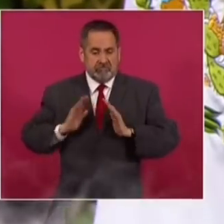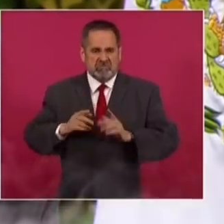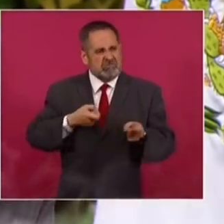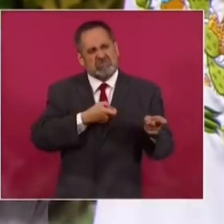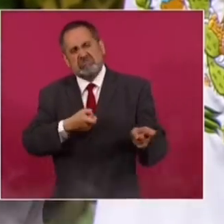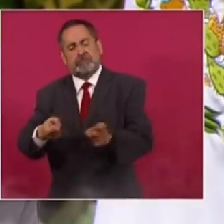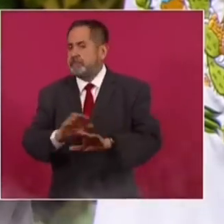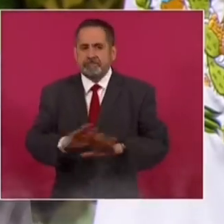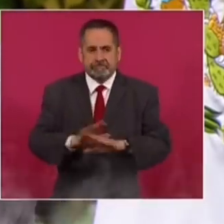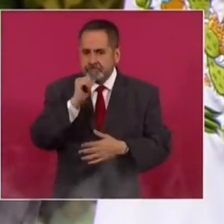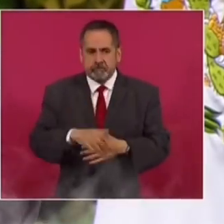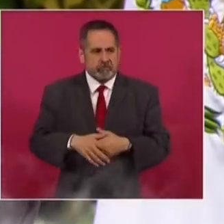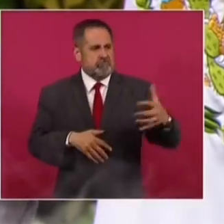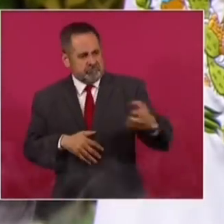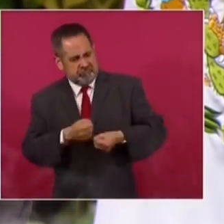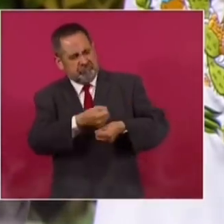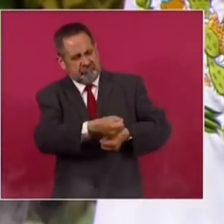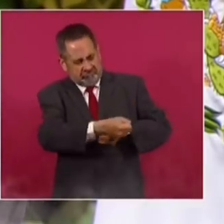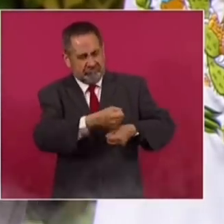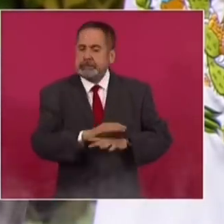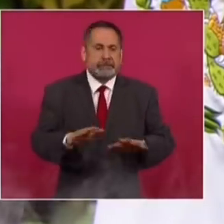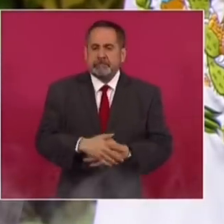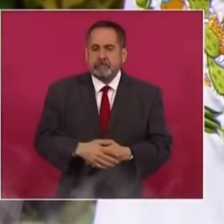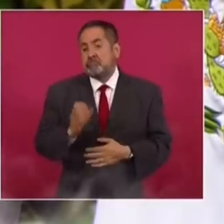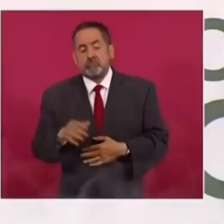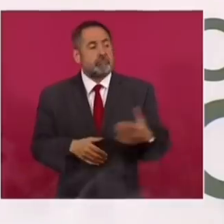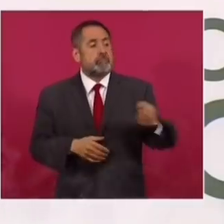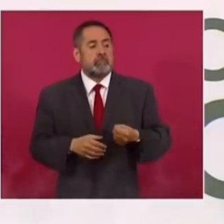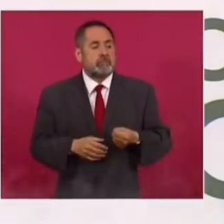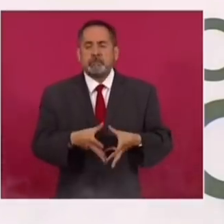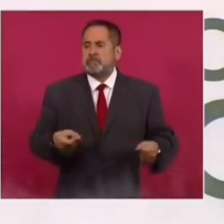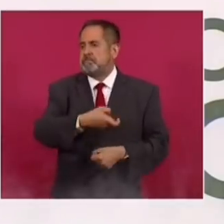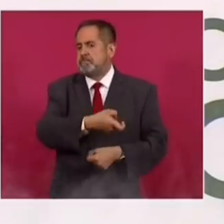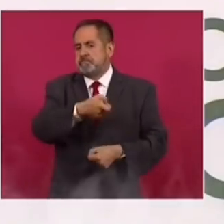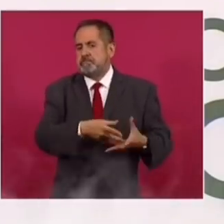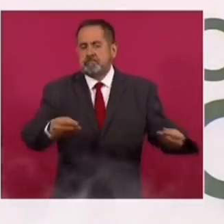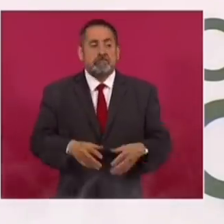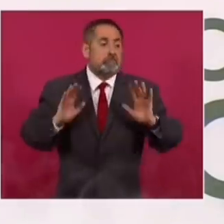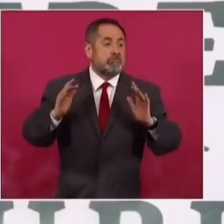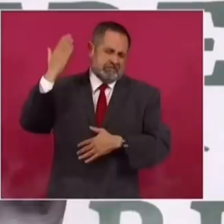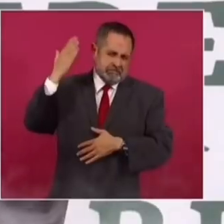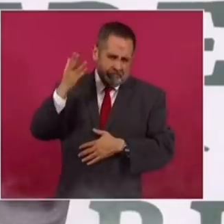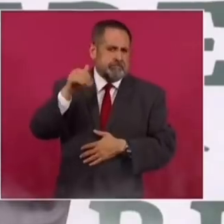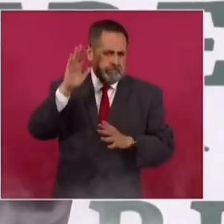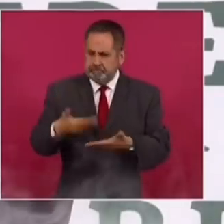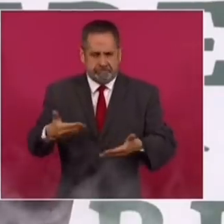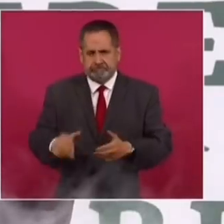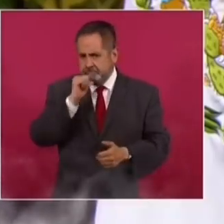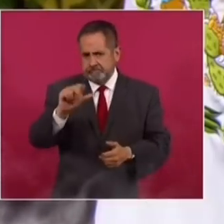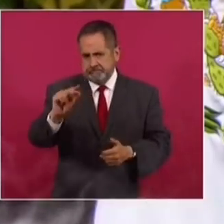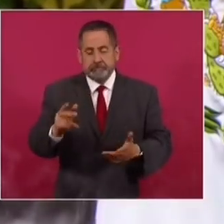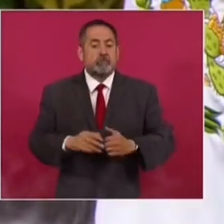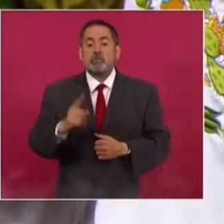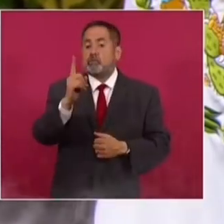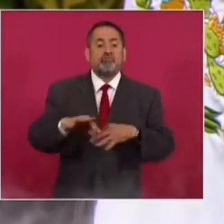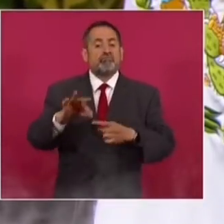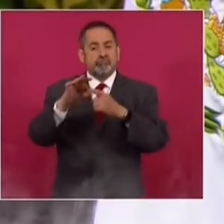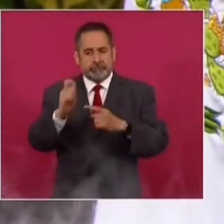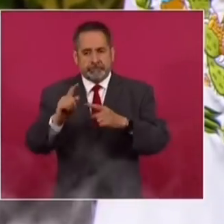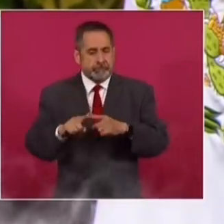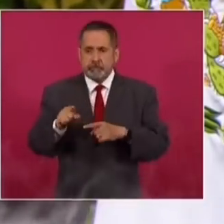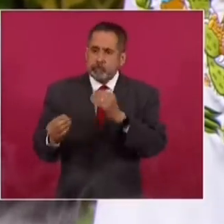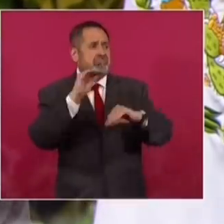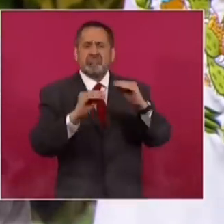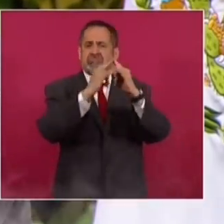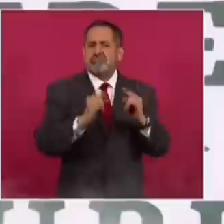masacres sin cometer torturas sin desapariciones forzadas y ejecuciones extrajudiciales aquí destacó la importancia de la creación